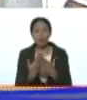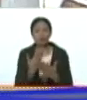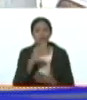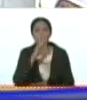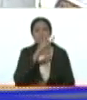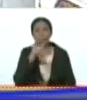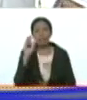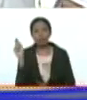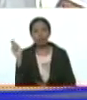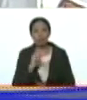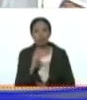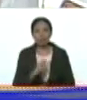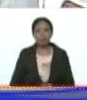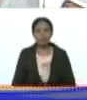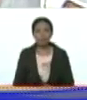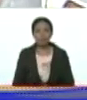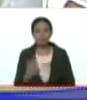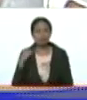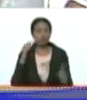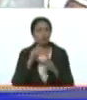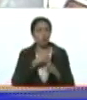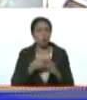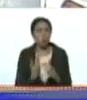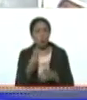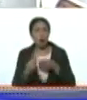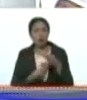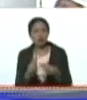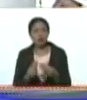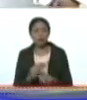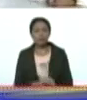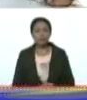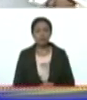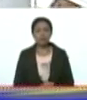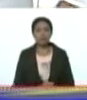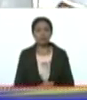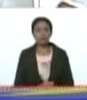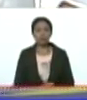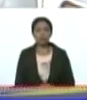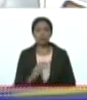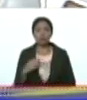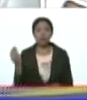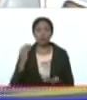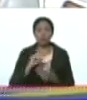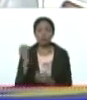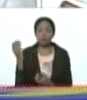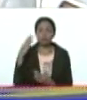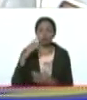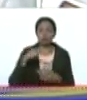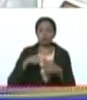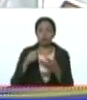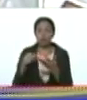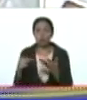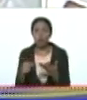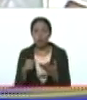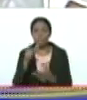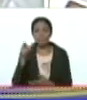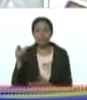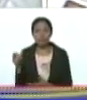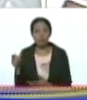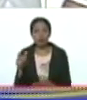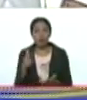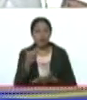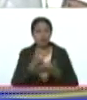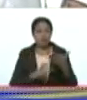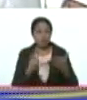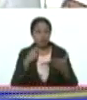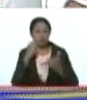mes. Y eso es la meta que nos estamos proponiendo para volver a la luz de todos esos pacientes que están ahorita en este momento en lista de espera